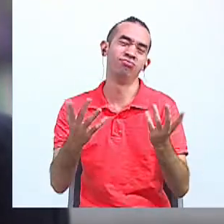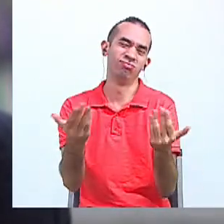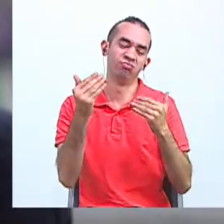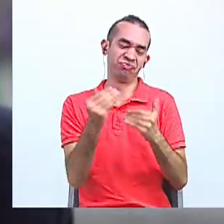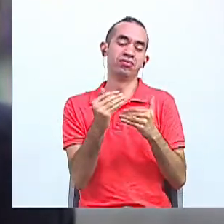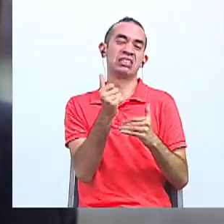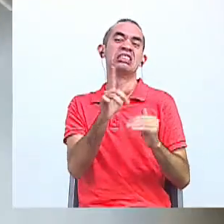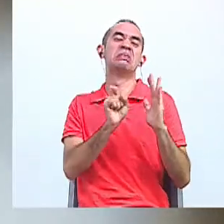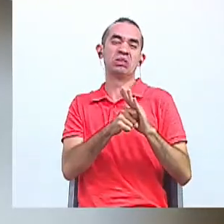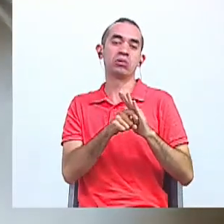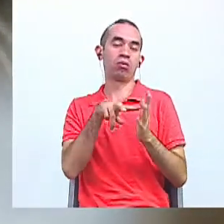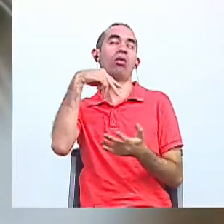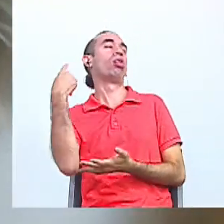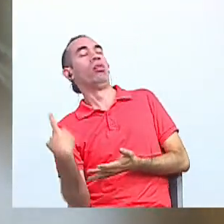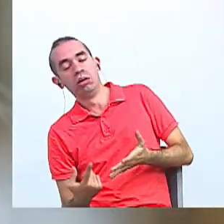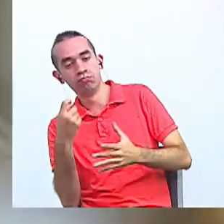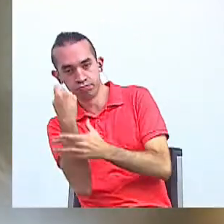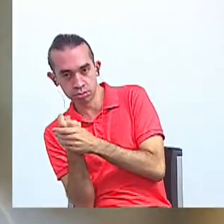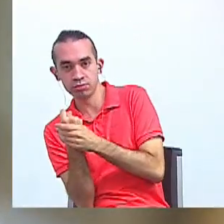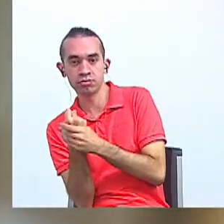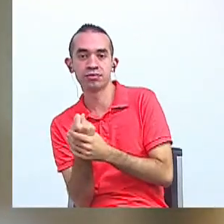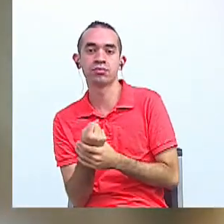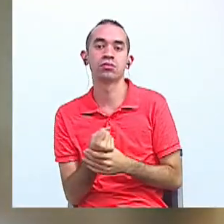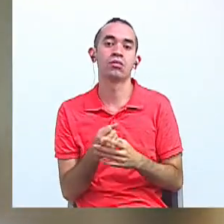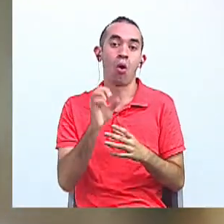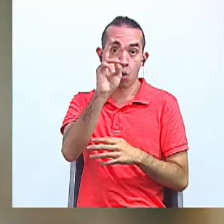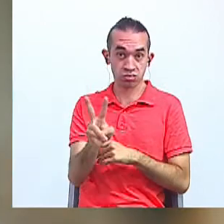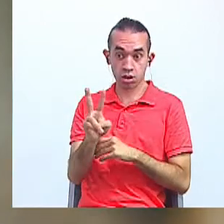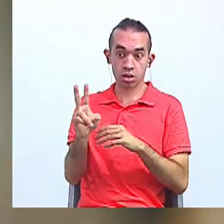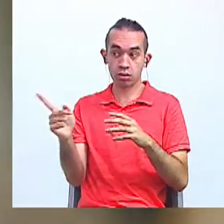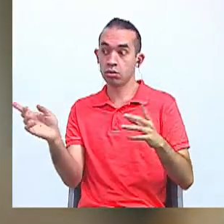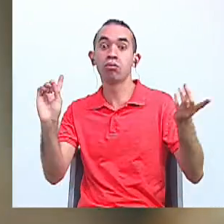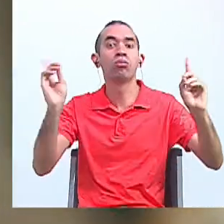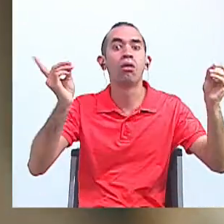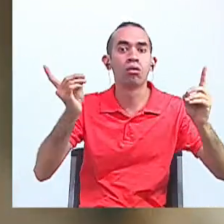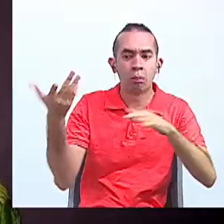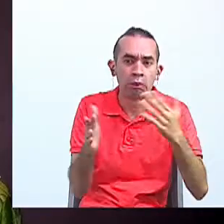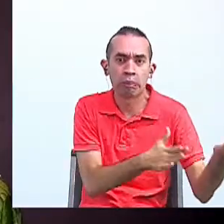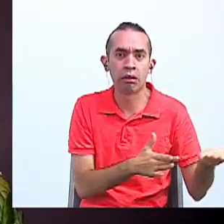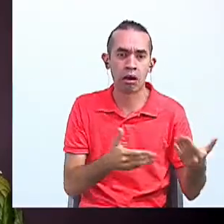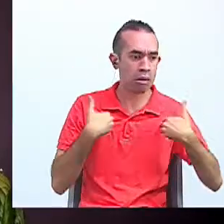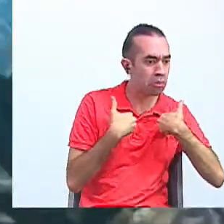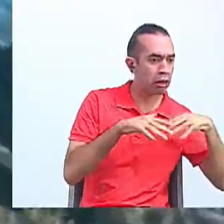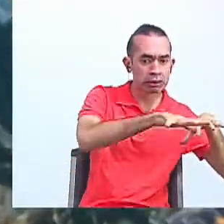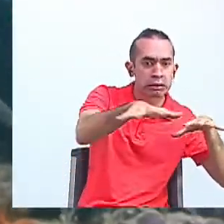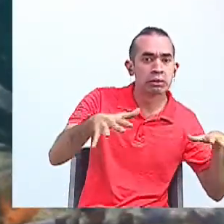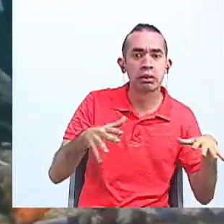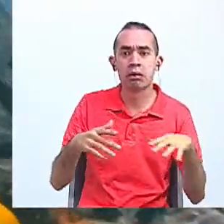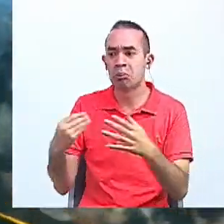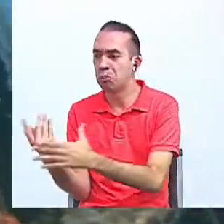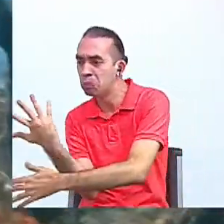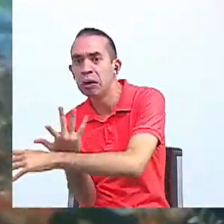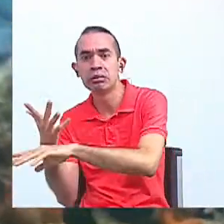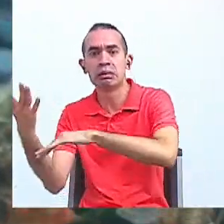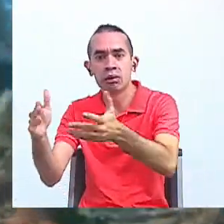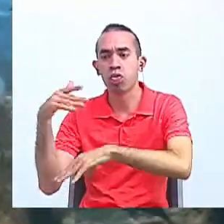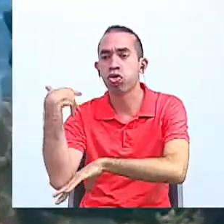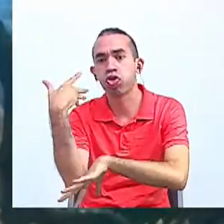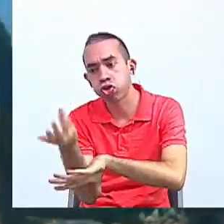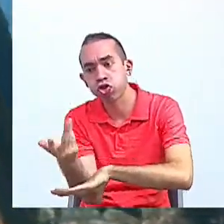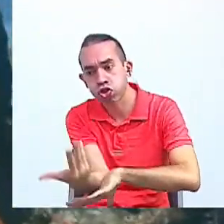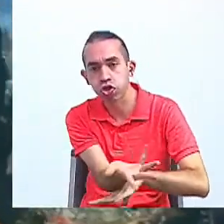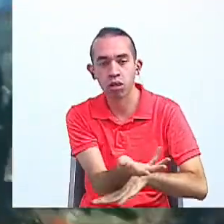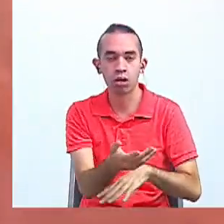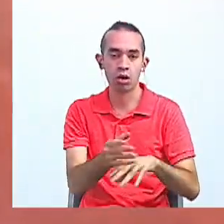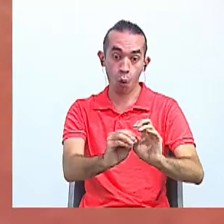15 segundos. Todo lo que necesita oxígeno moriría. Animales, plantas, y eso incluye todo lo que hay en